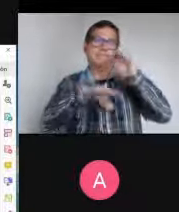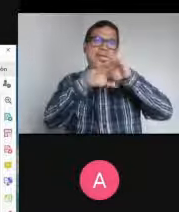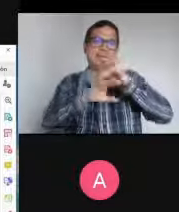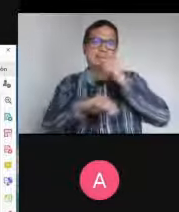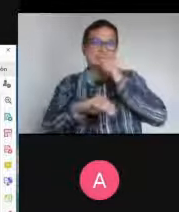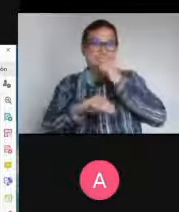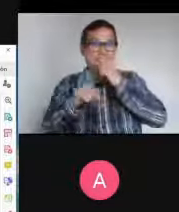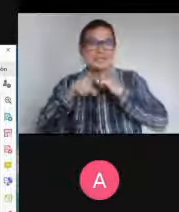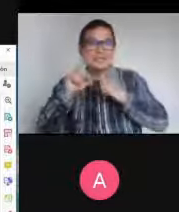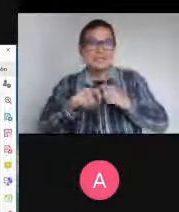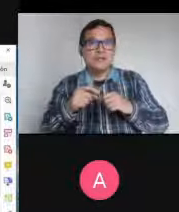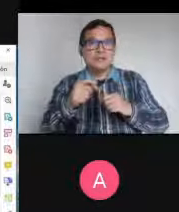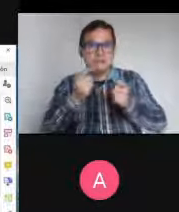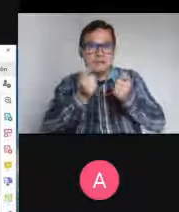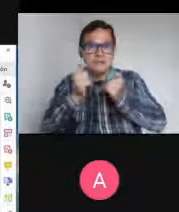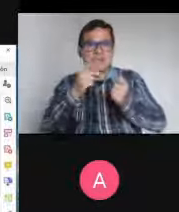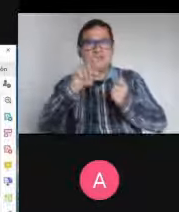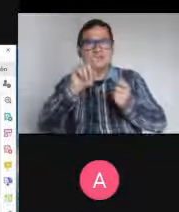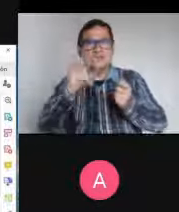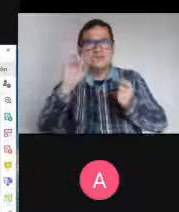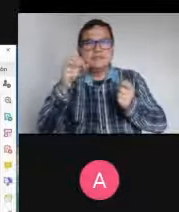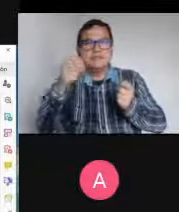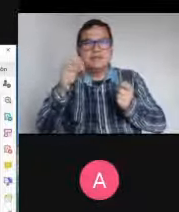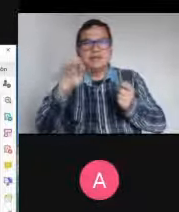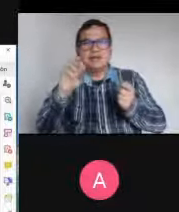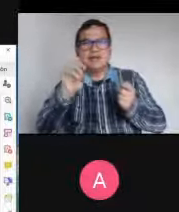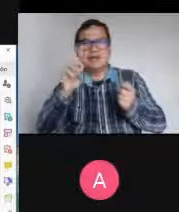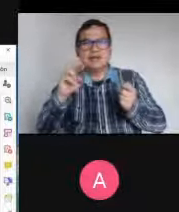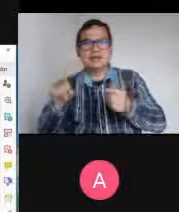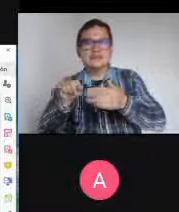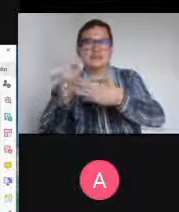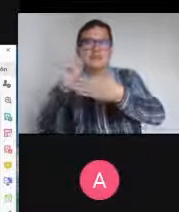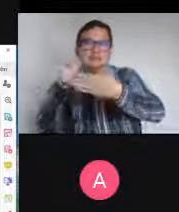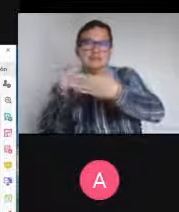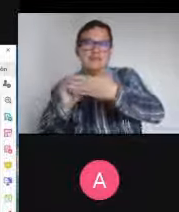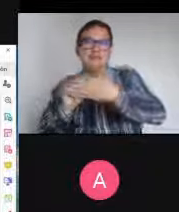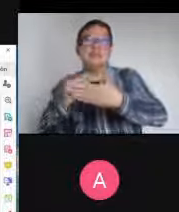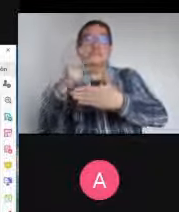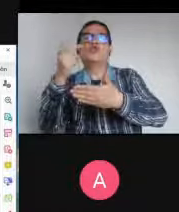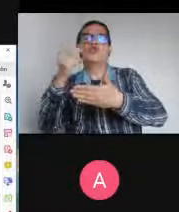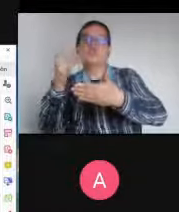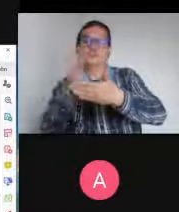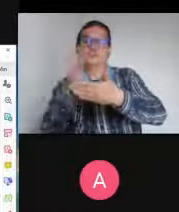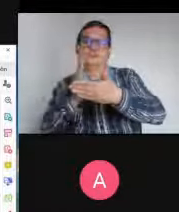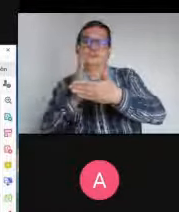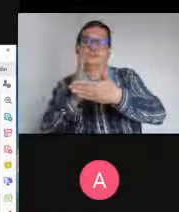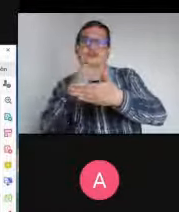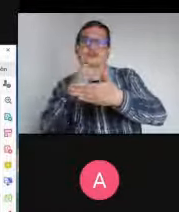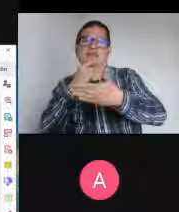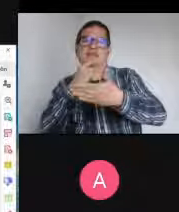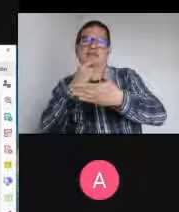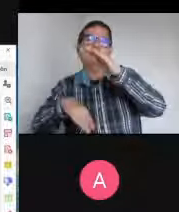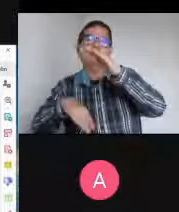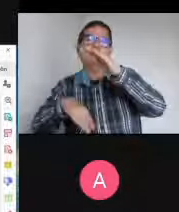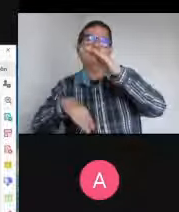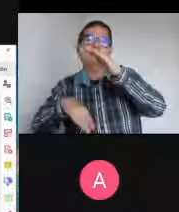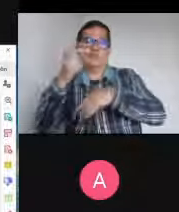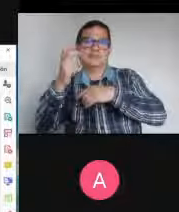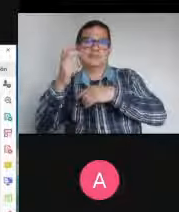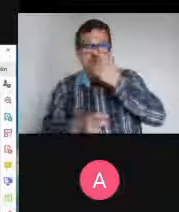Entonces, si yo necesito cuadrar 60 Hz, pues tengo que seleccionar el de 200. Bueno, aquí también